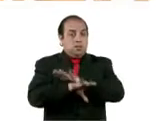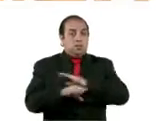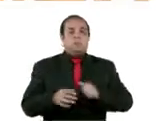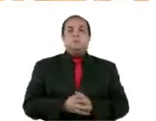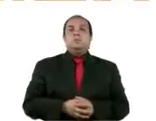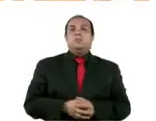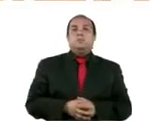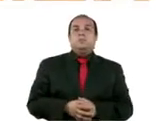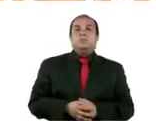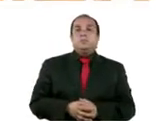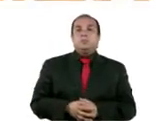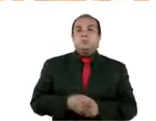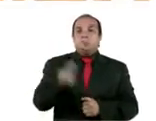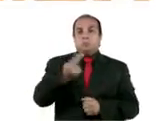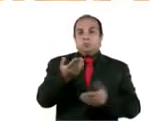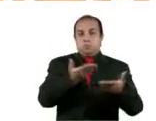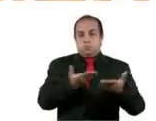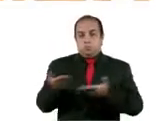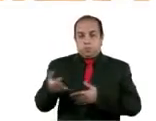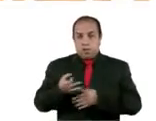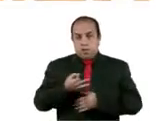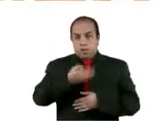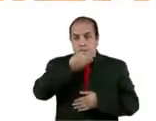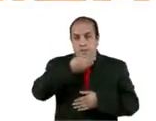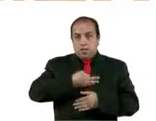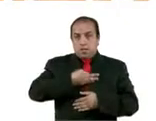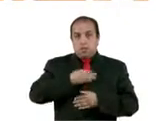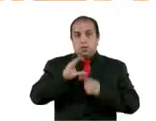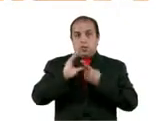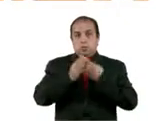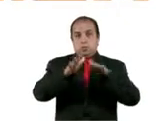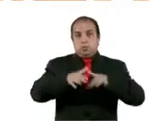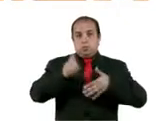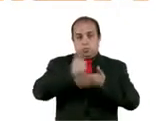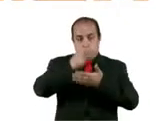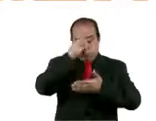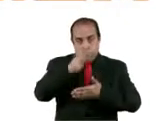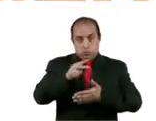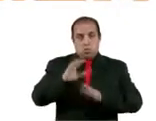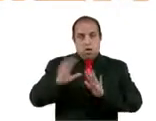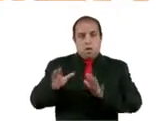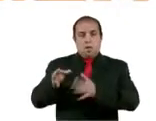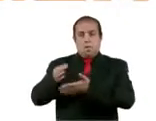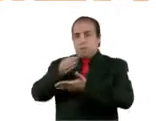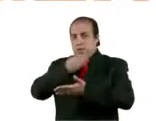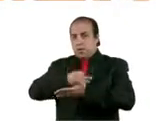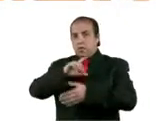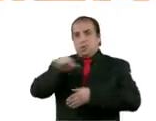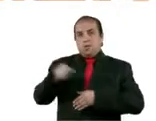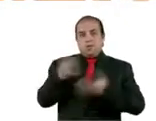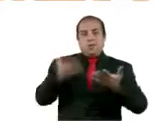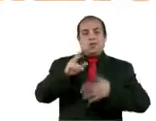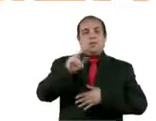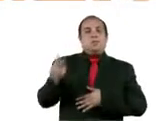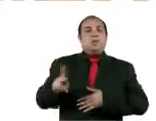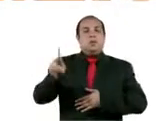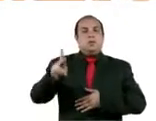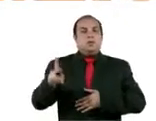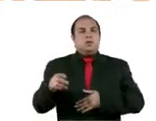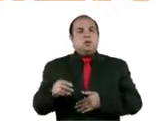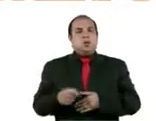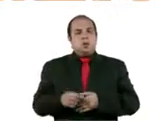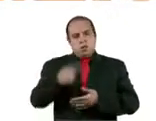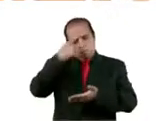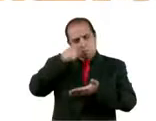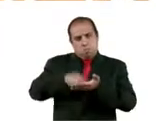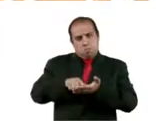que tiene que llegar la notificación del Congreso de la Ciudad de México y a partir de ahí ya hacer la publicación. Entiendo que no ha llegado, supongo